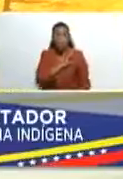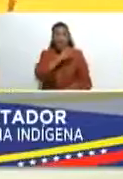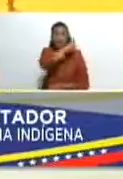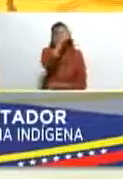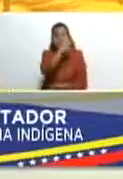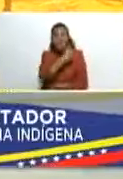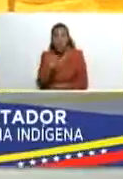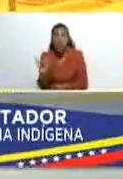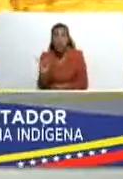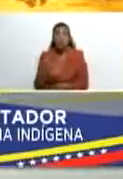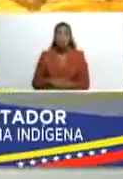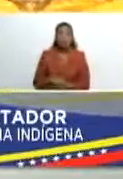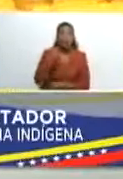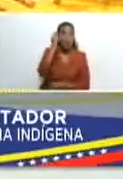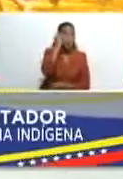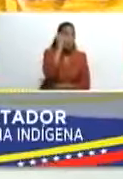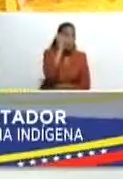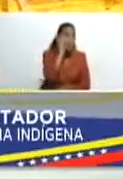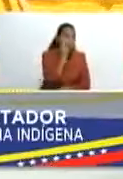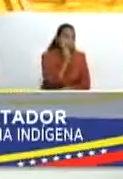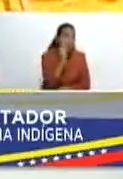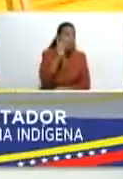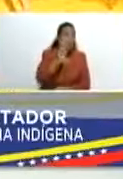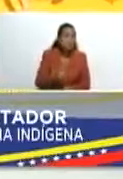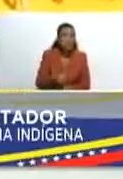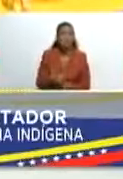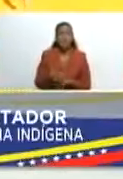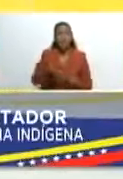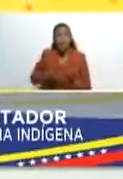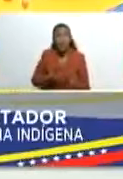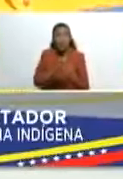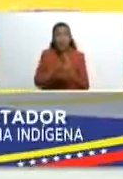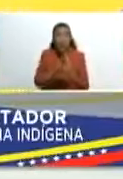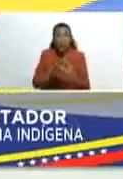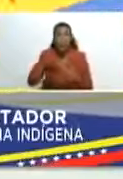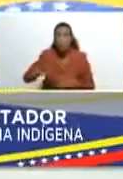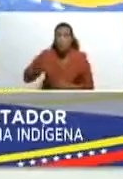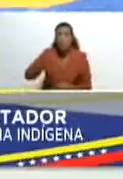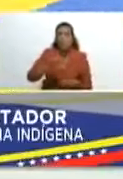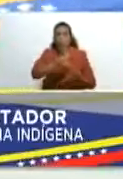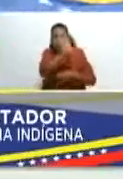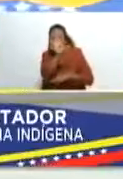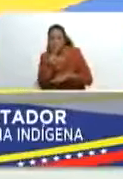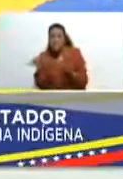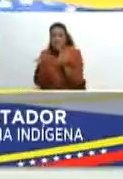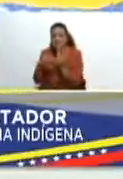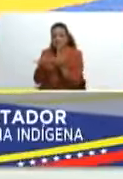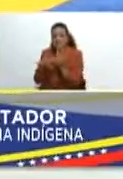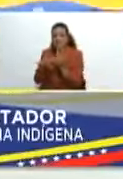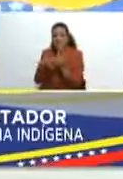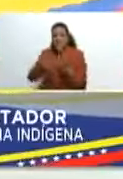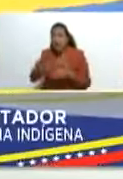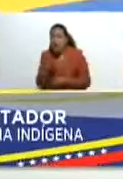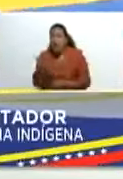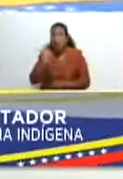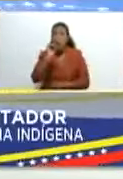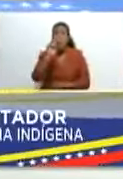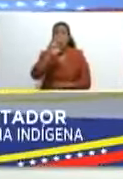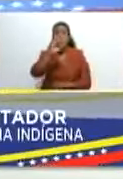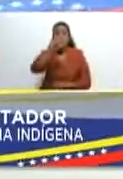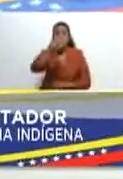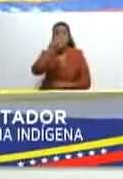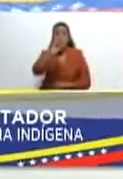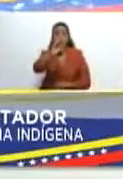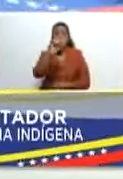Zulia, en el estado Bolívar, fue hermoso porque fue el encuentro también cerca de nuestro río Orinoco, es